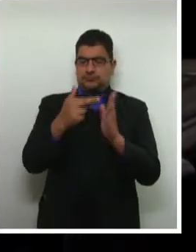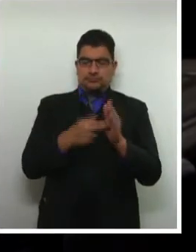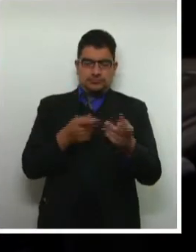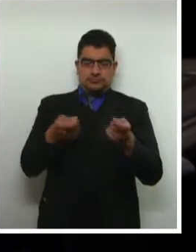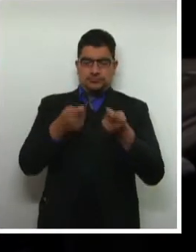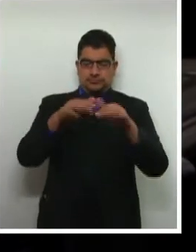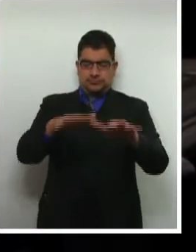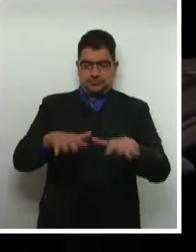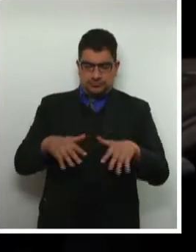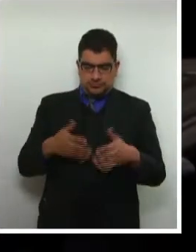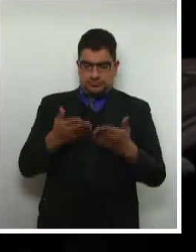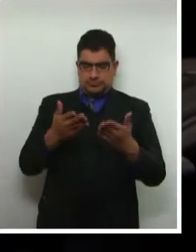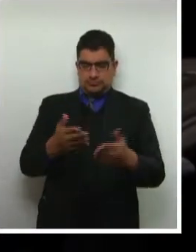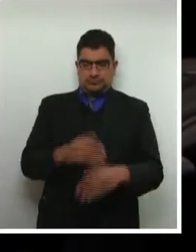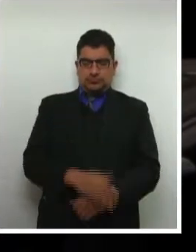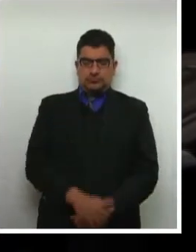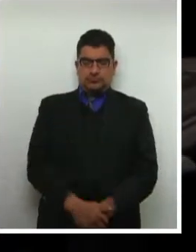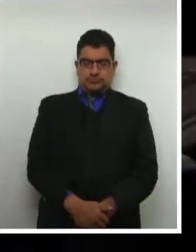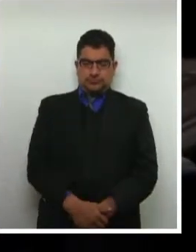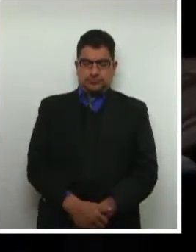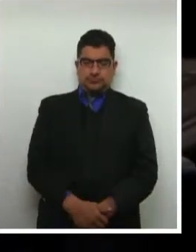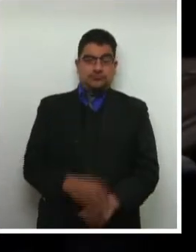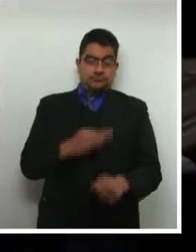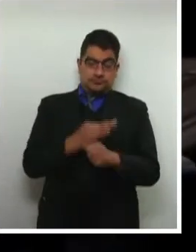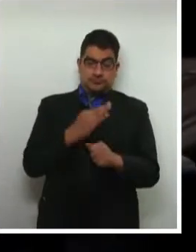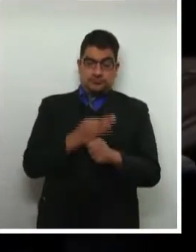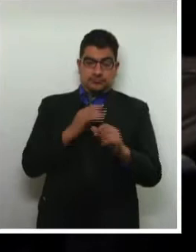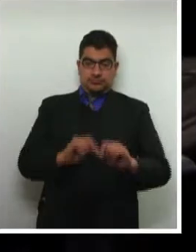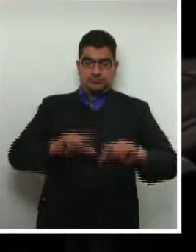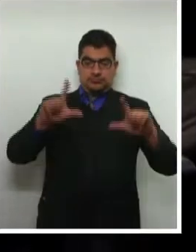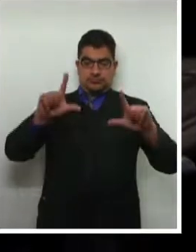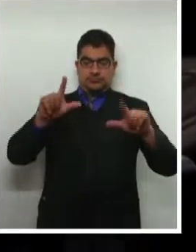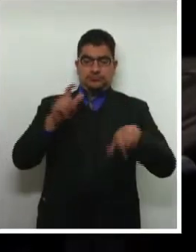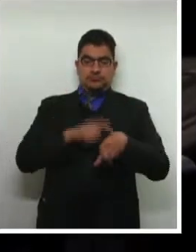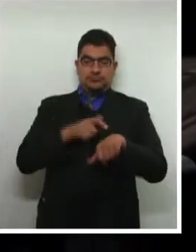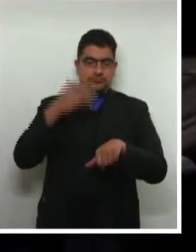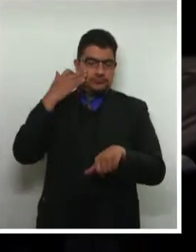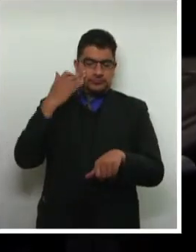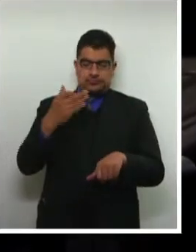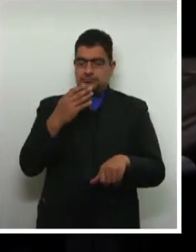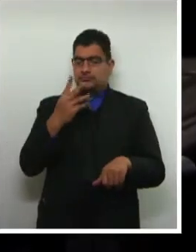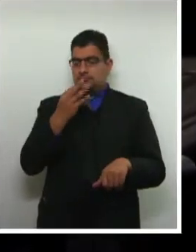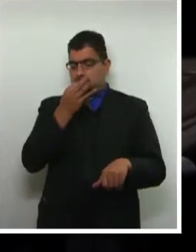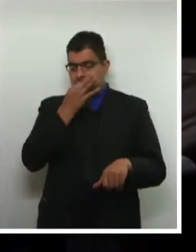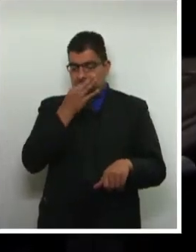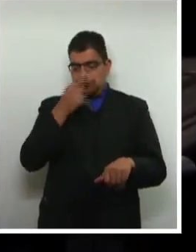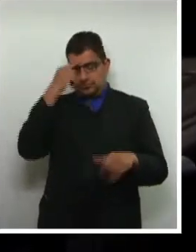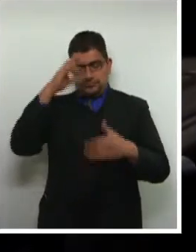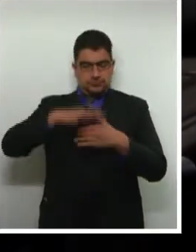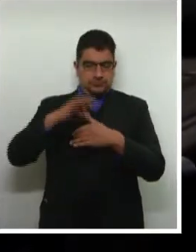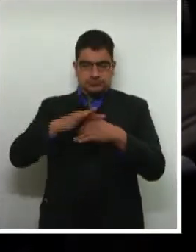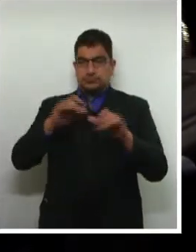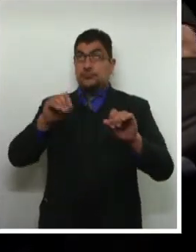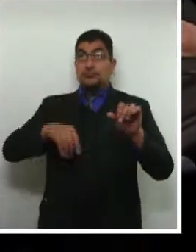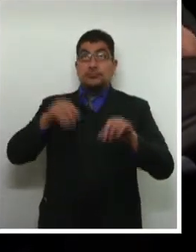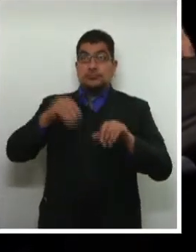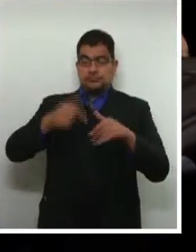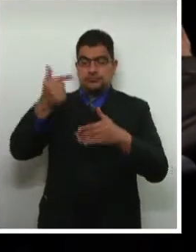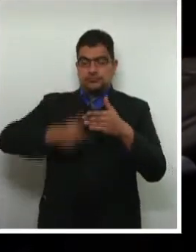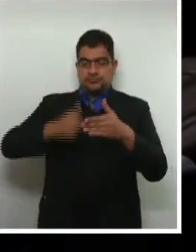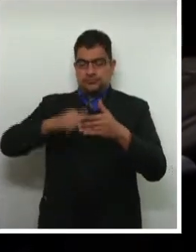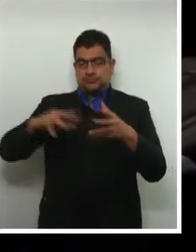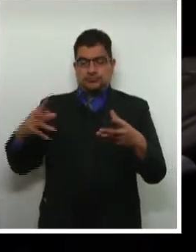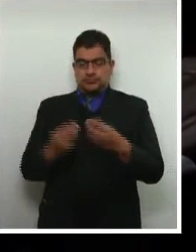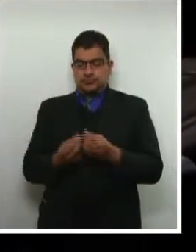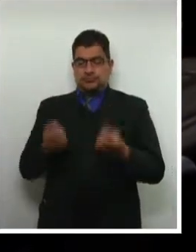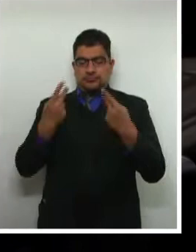para el Gobierno Interior. Ábrase el sistema electrónico por 3 minutos para proceder a la votación de la